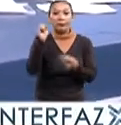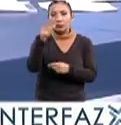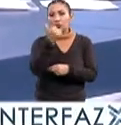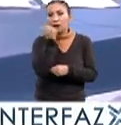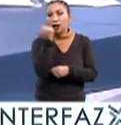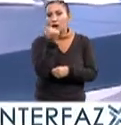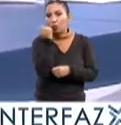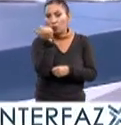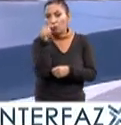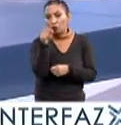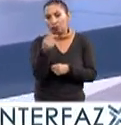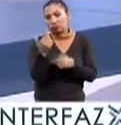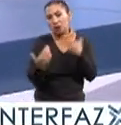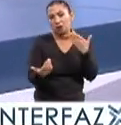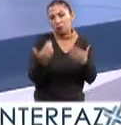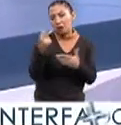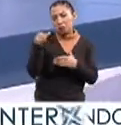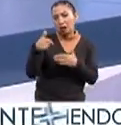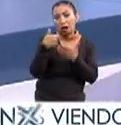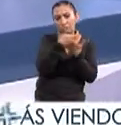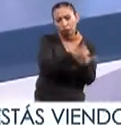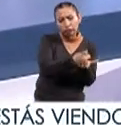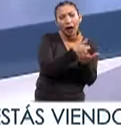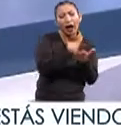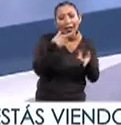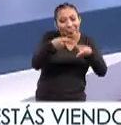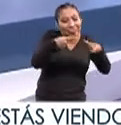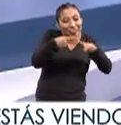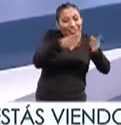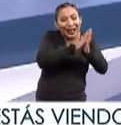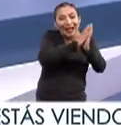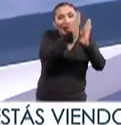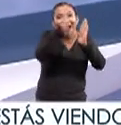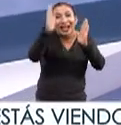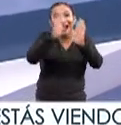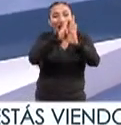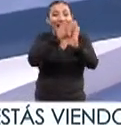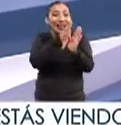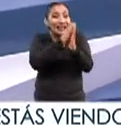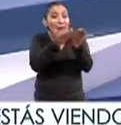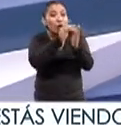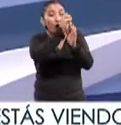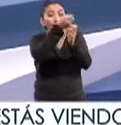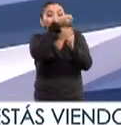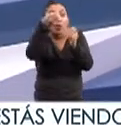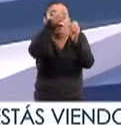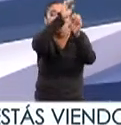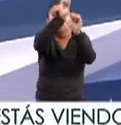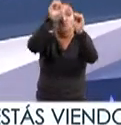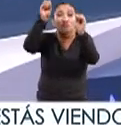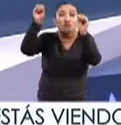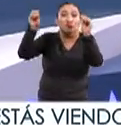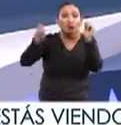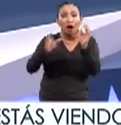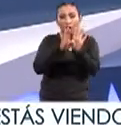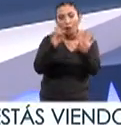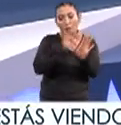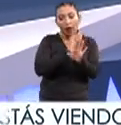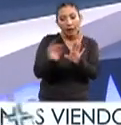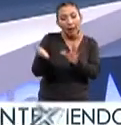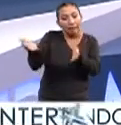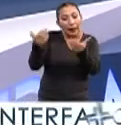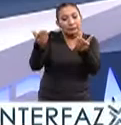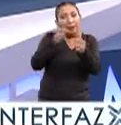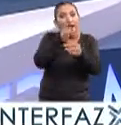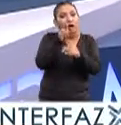propios alumnos que muchas de las veces ayudan a organizar los libros, a tratar de que todo esté más en orden, es como se puede ir